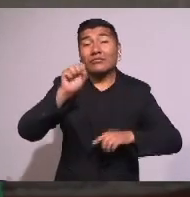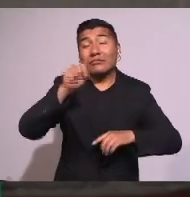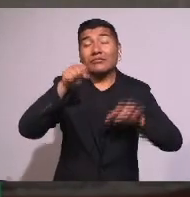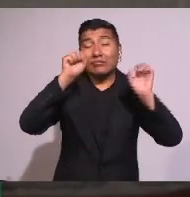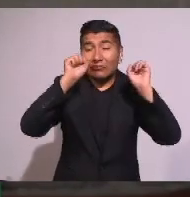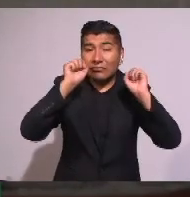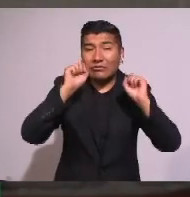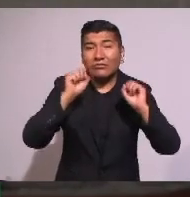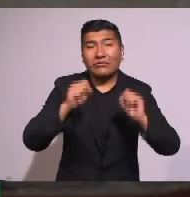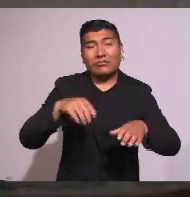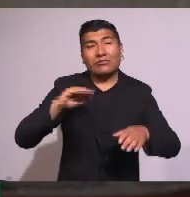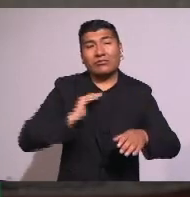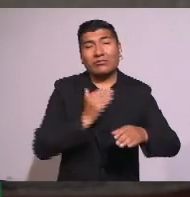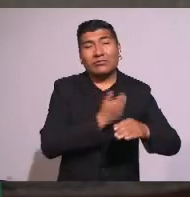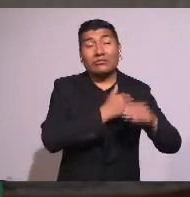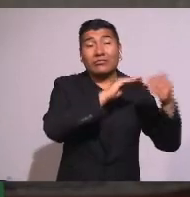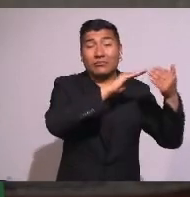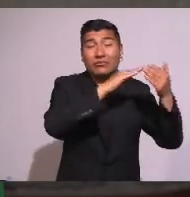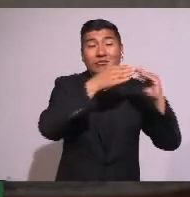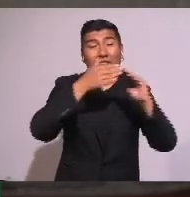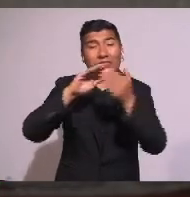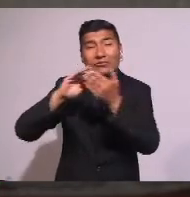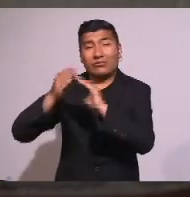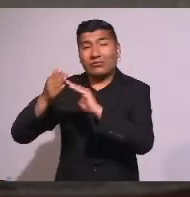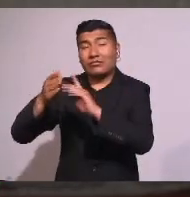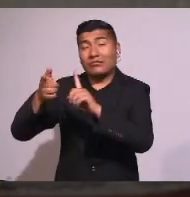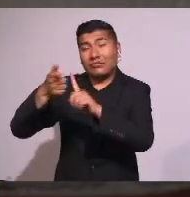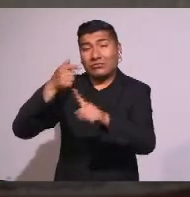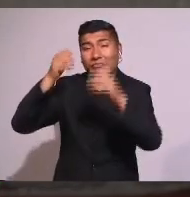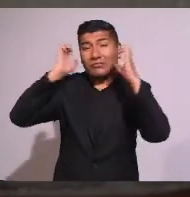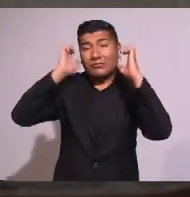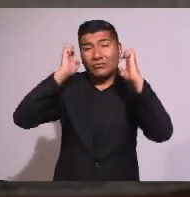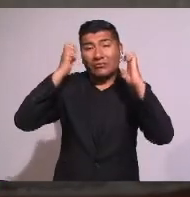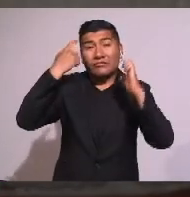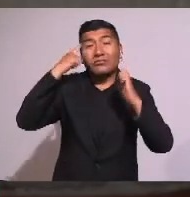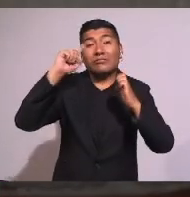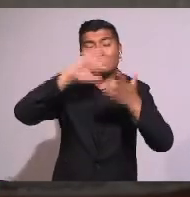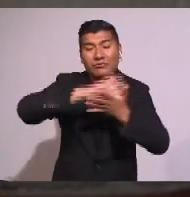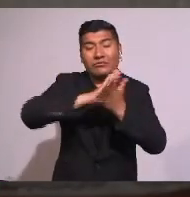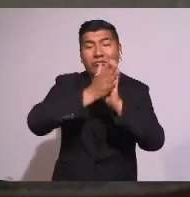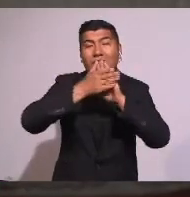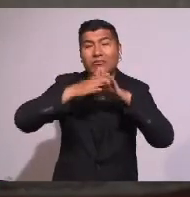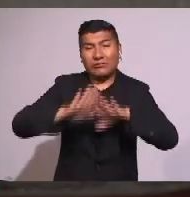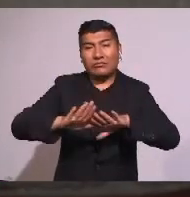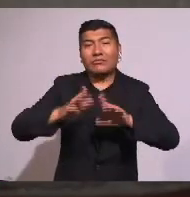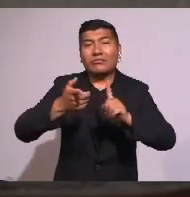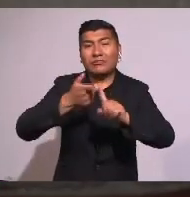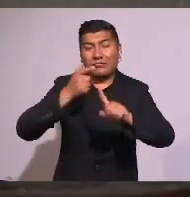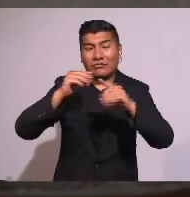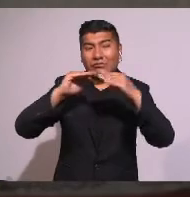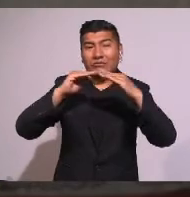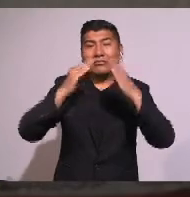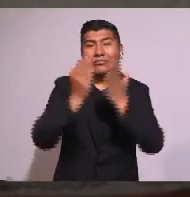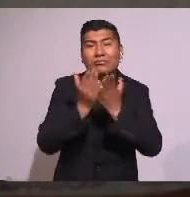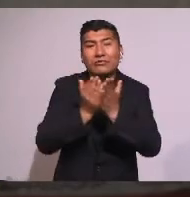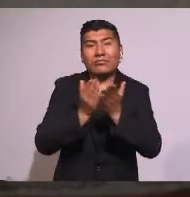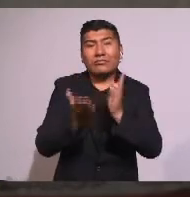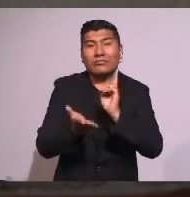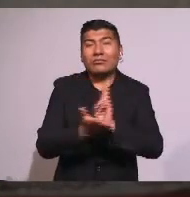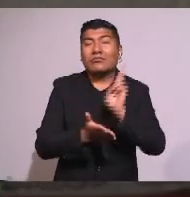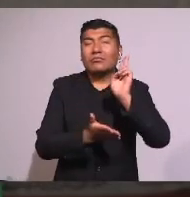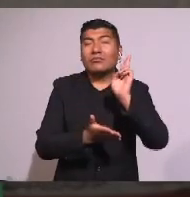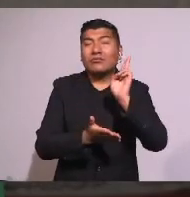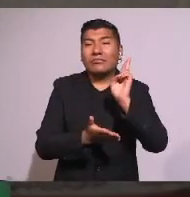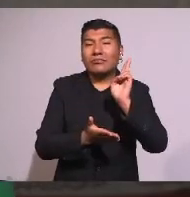podemos armar a nuestro pueblo desde la educación para la paz, desde los colegios y las